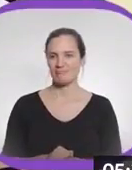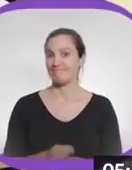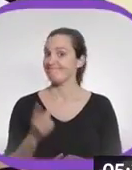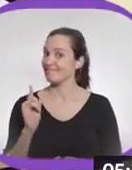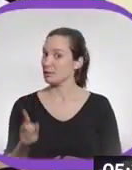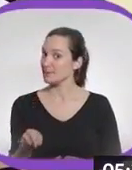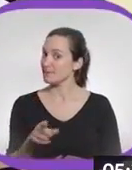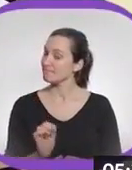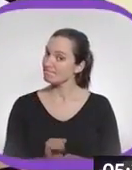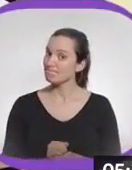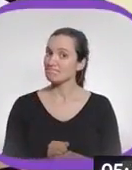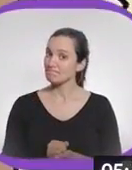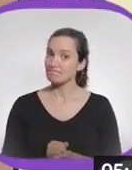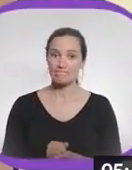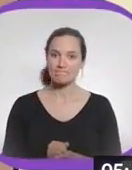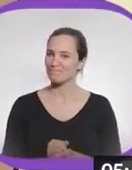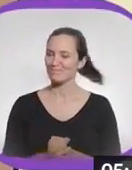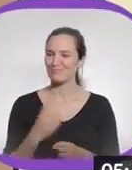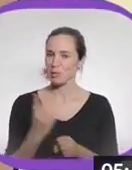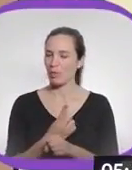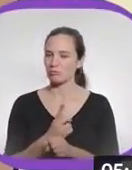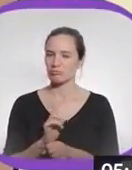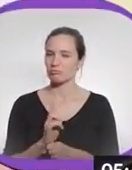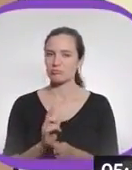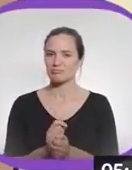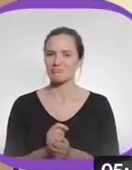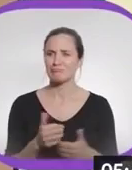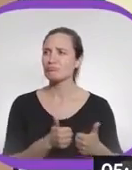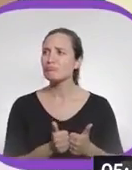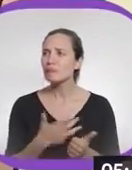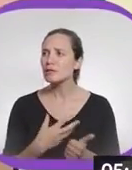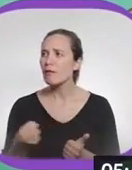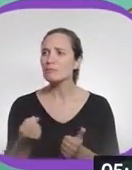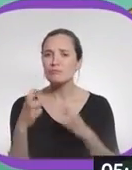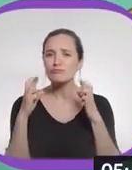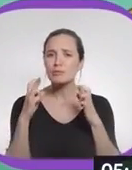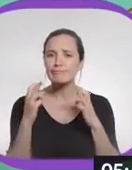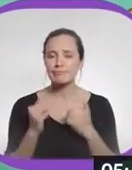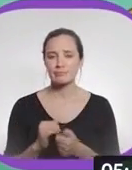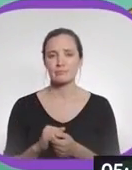¡Es muy peligroso, Timmy! ¡No puedo dejarte! ¡Llévame contigo! ¡Buena suerte!